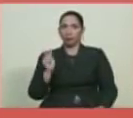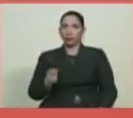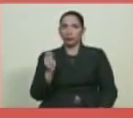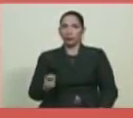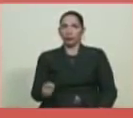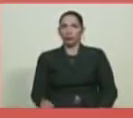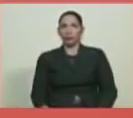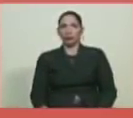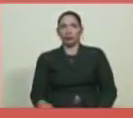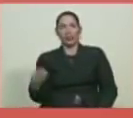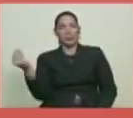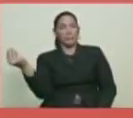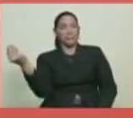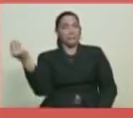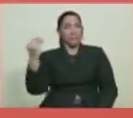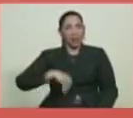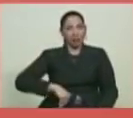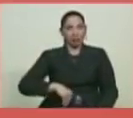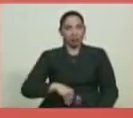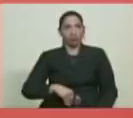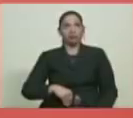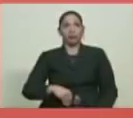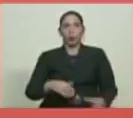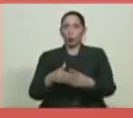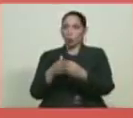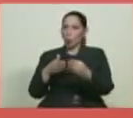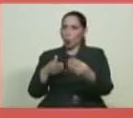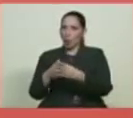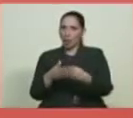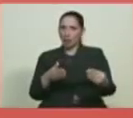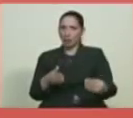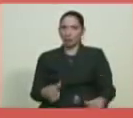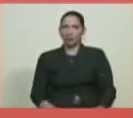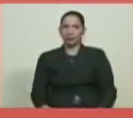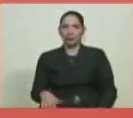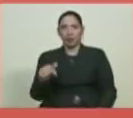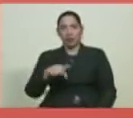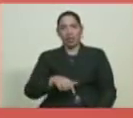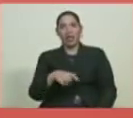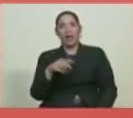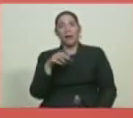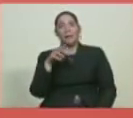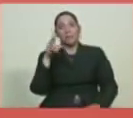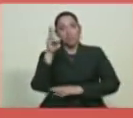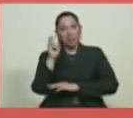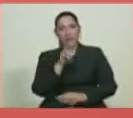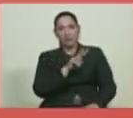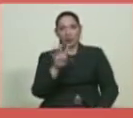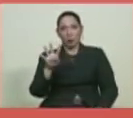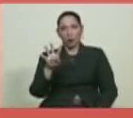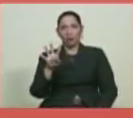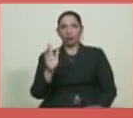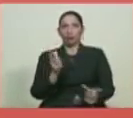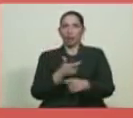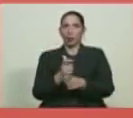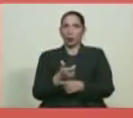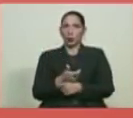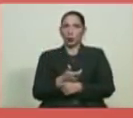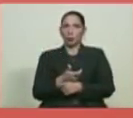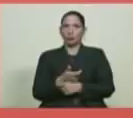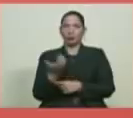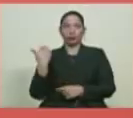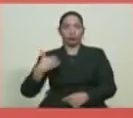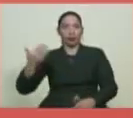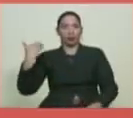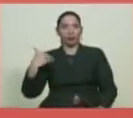sido mucha mayor la oferta en dólares en la subasta de DICOM de hoy viernes 24 de agosto respecto a la del pasado